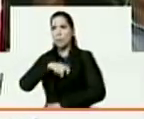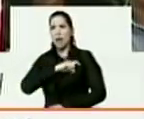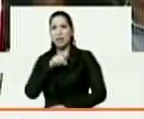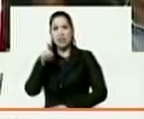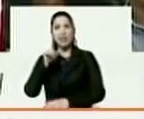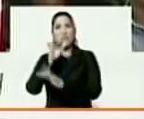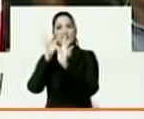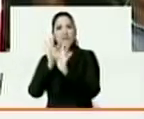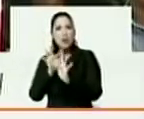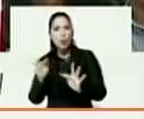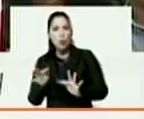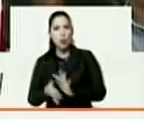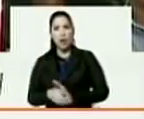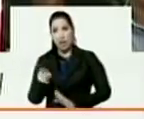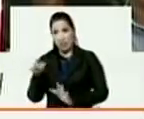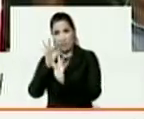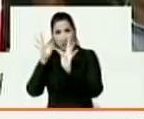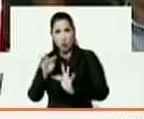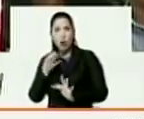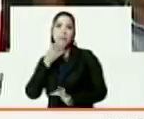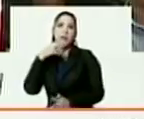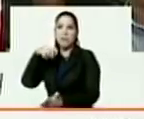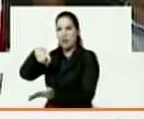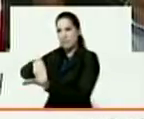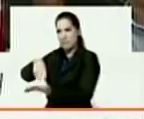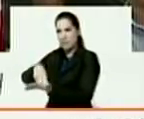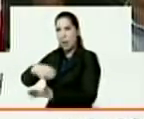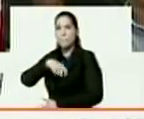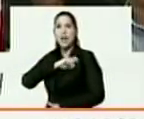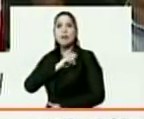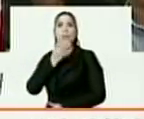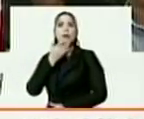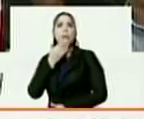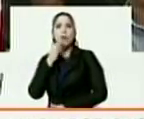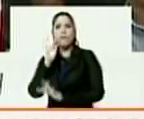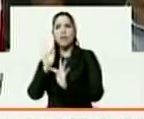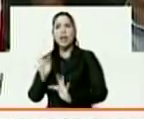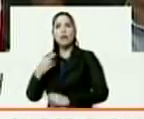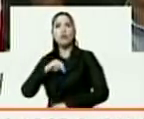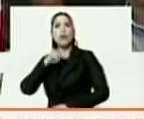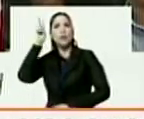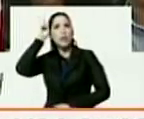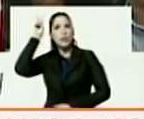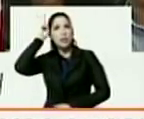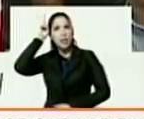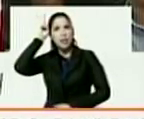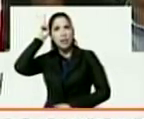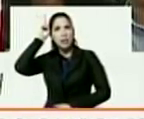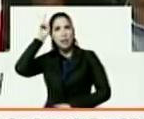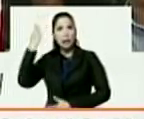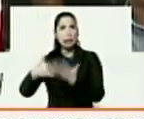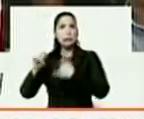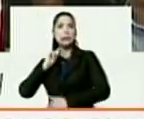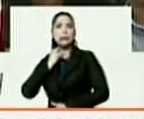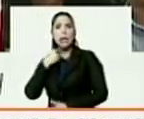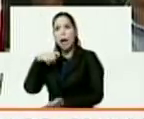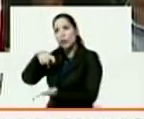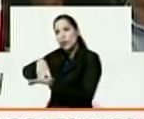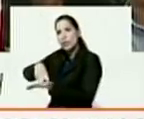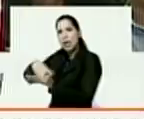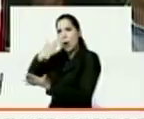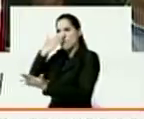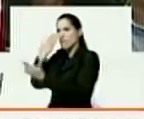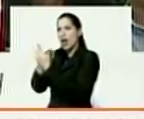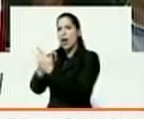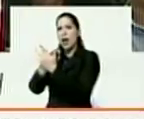figura es la figura de arrodillarse y en españa es la figura de nuestro indígena de nuestros indígenas arrodillados ante la